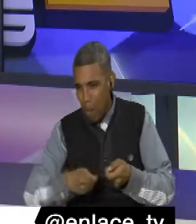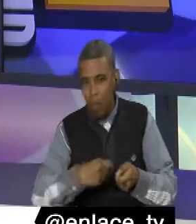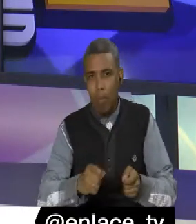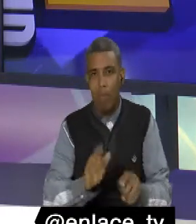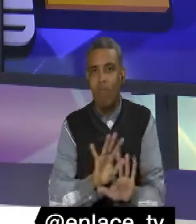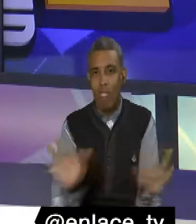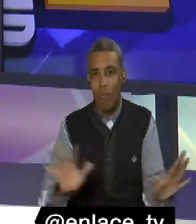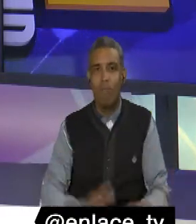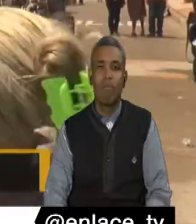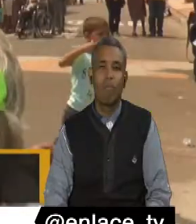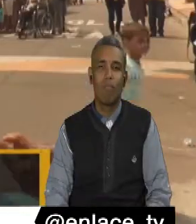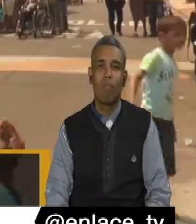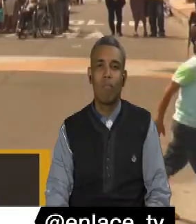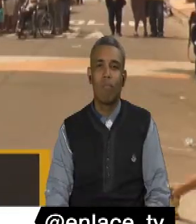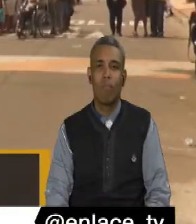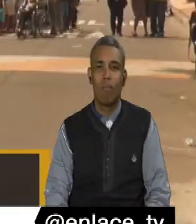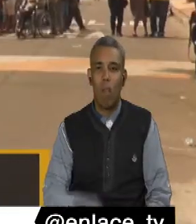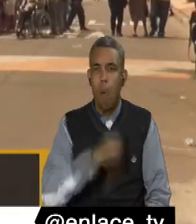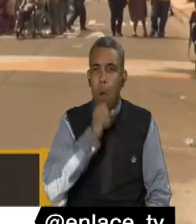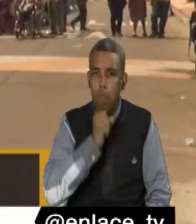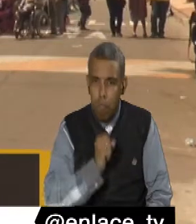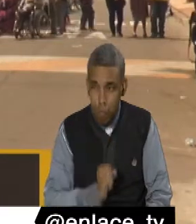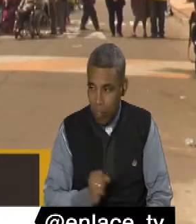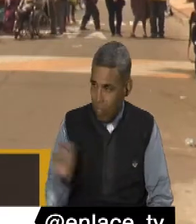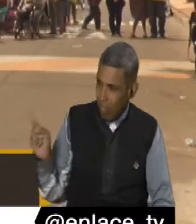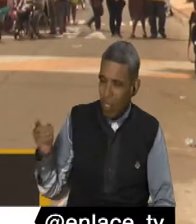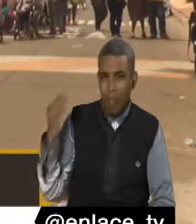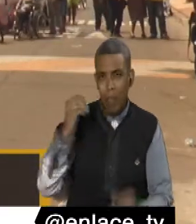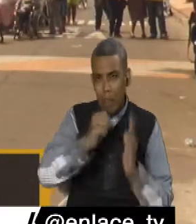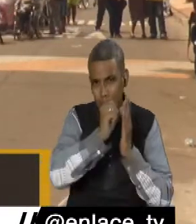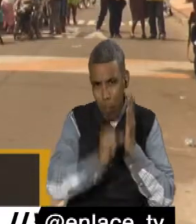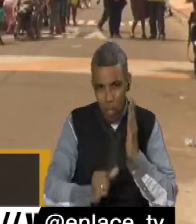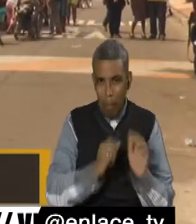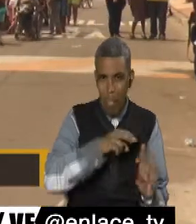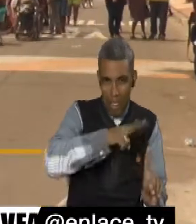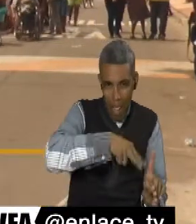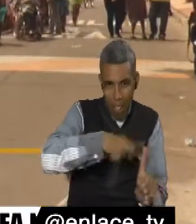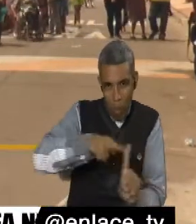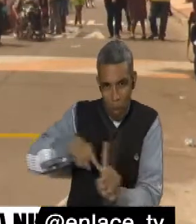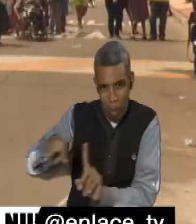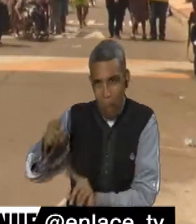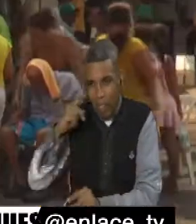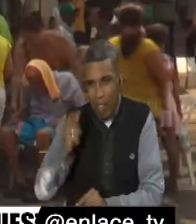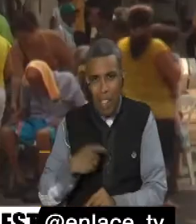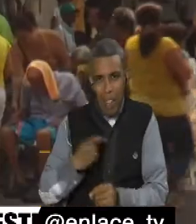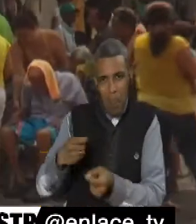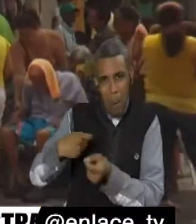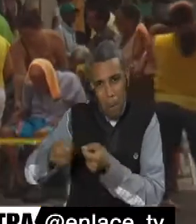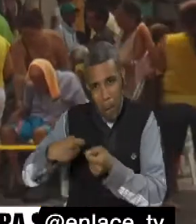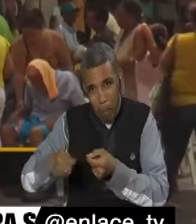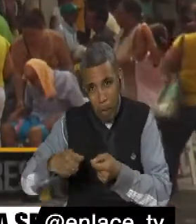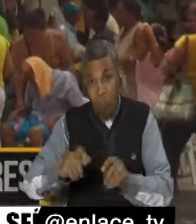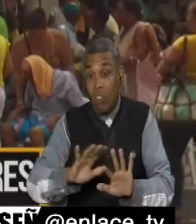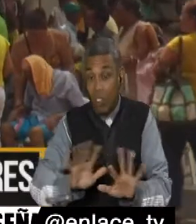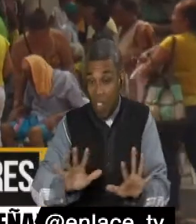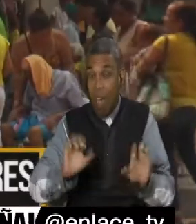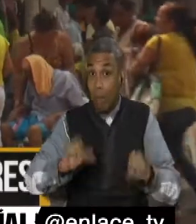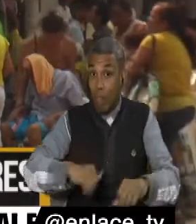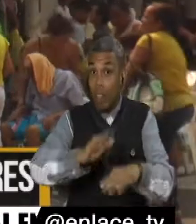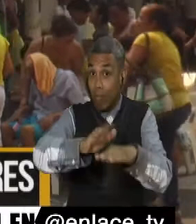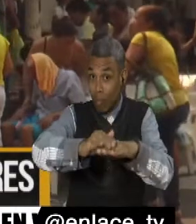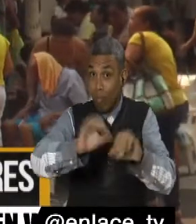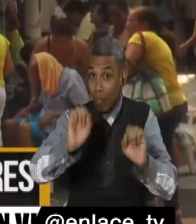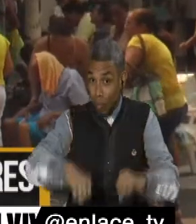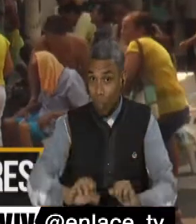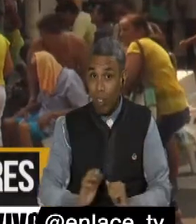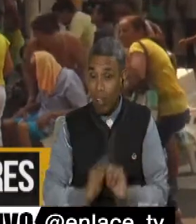Social. Adultos mayores beneficiados con el subsidio que entrega el programa Colombia Mayor ya pueden acercarse a los puntos establecidos por